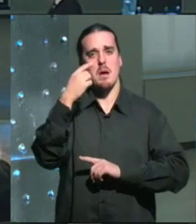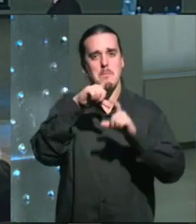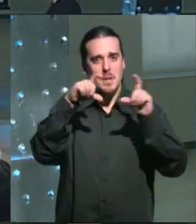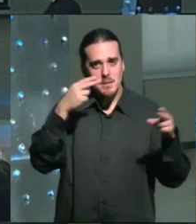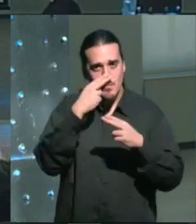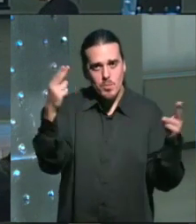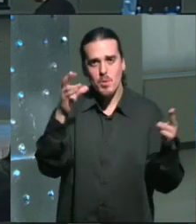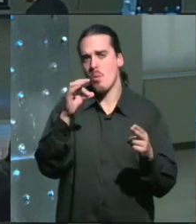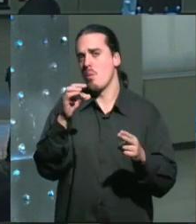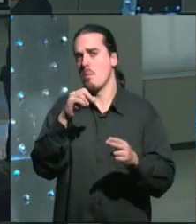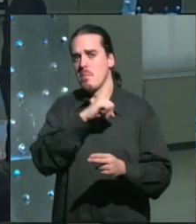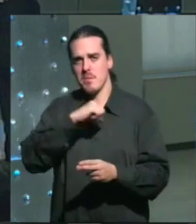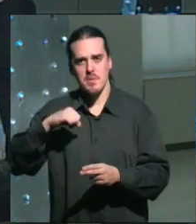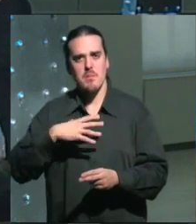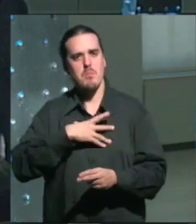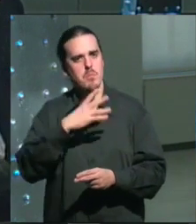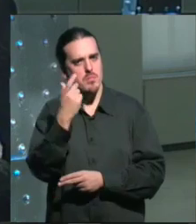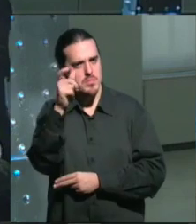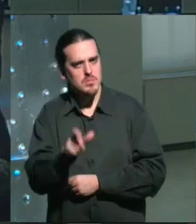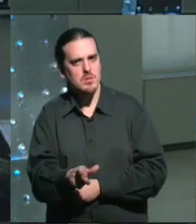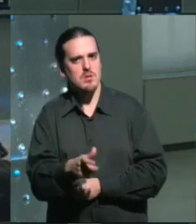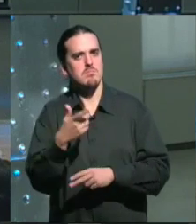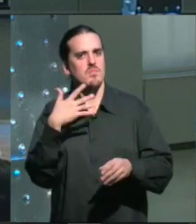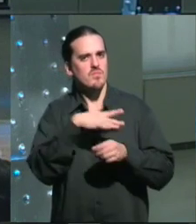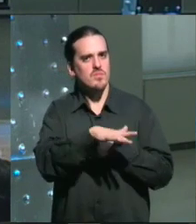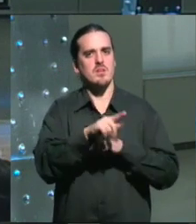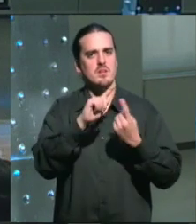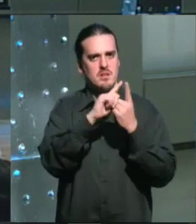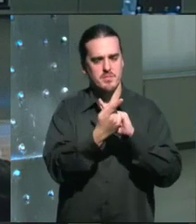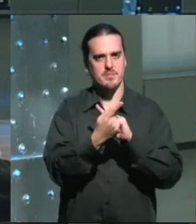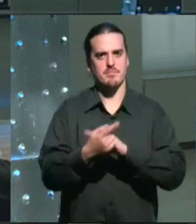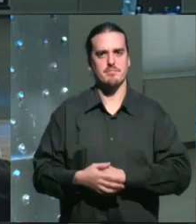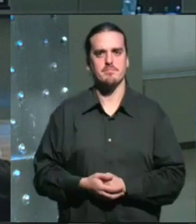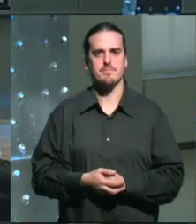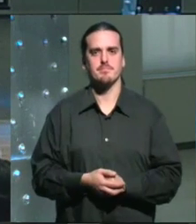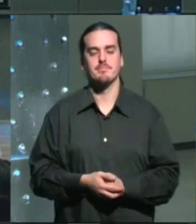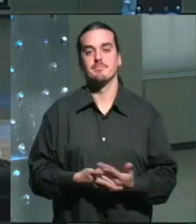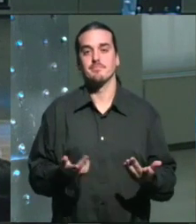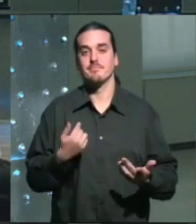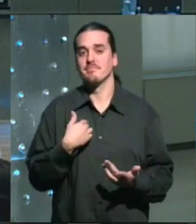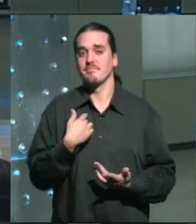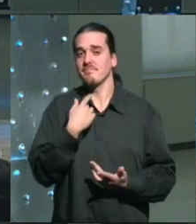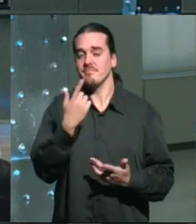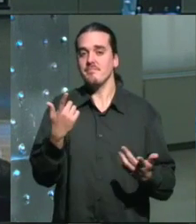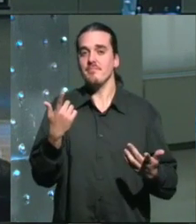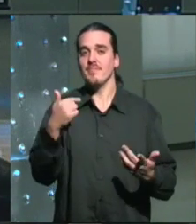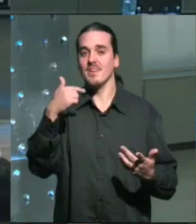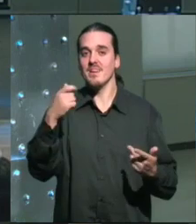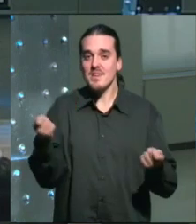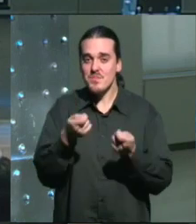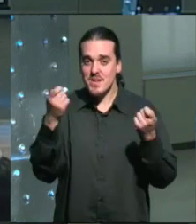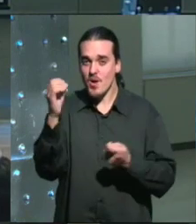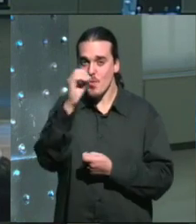Al fin y al cabo, lo que nos viene a decir esto es que la campaña de Obama, antes de ser una gran